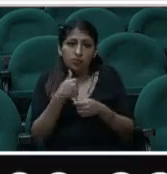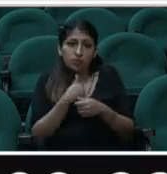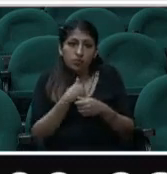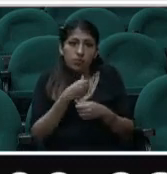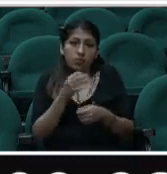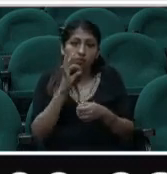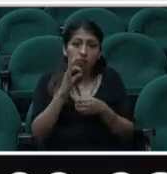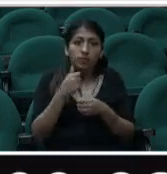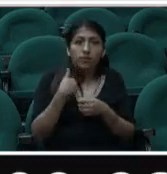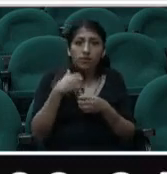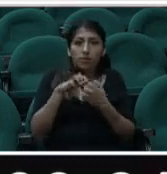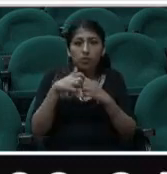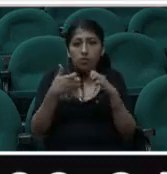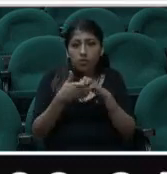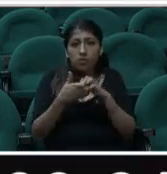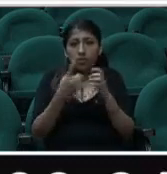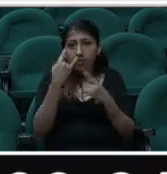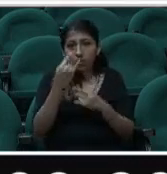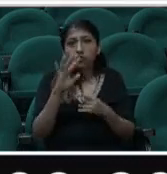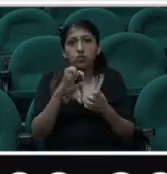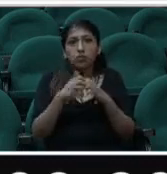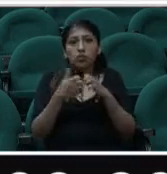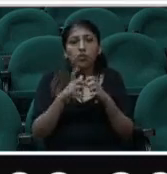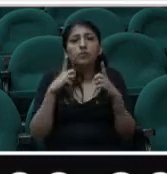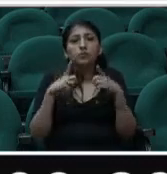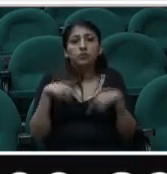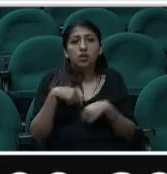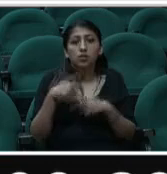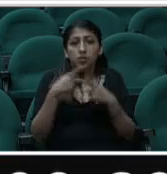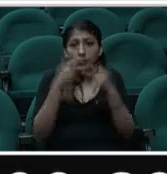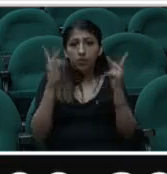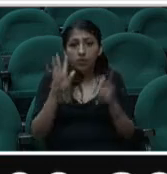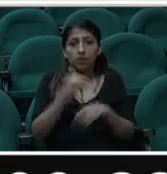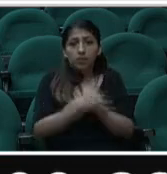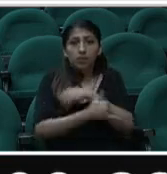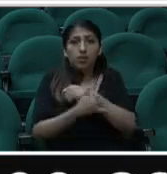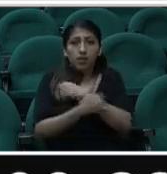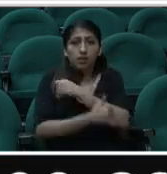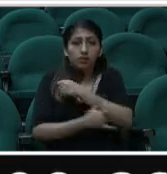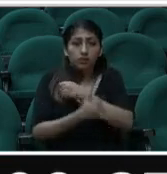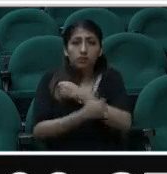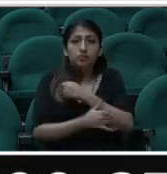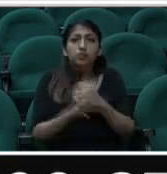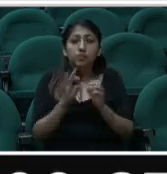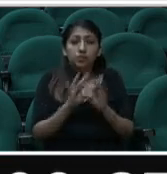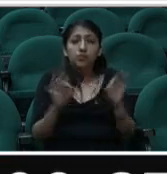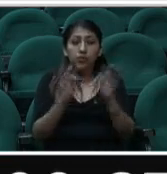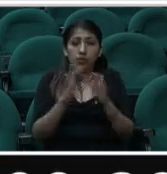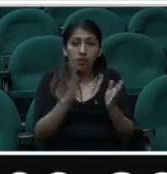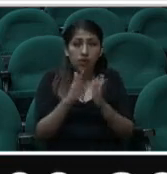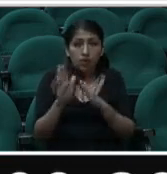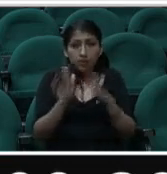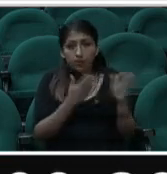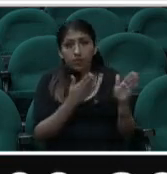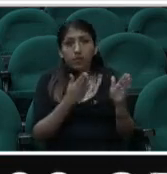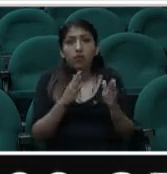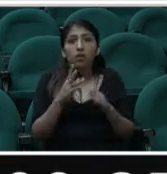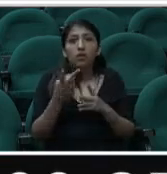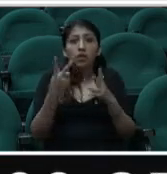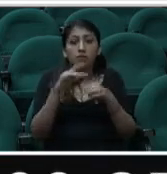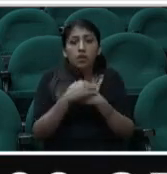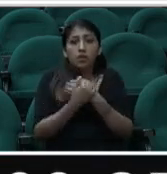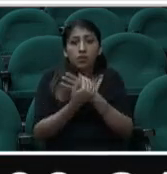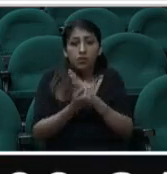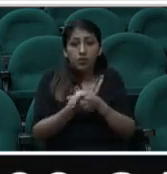un problema de adicción y que tiene que ser atendido como un problema de salud pública aquí en el país consideramos que es oportuno plantear esto aprovechó también